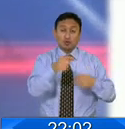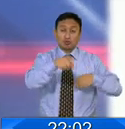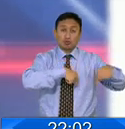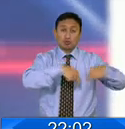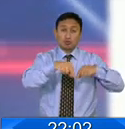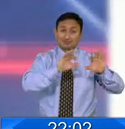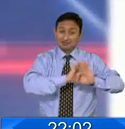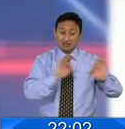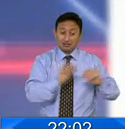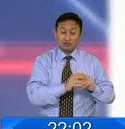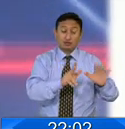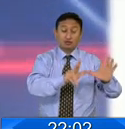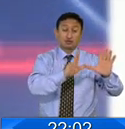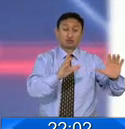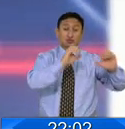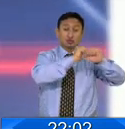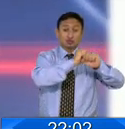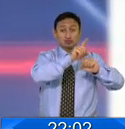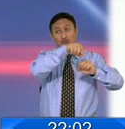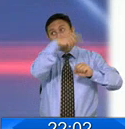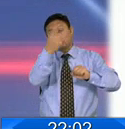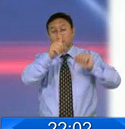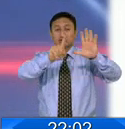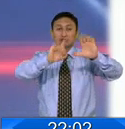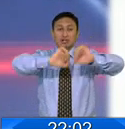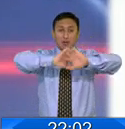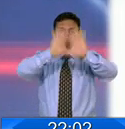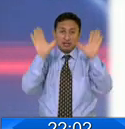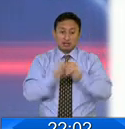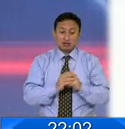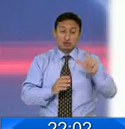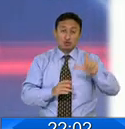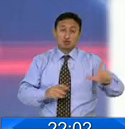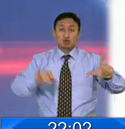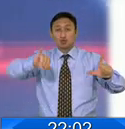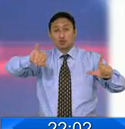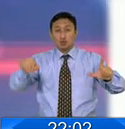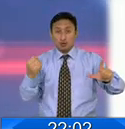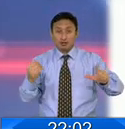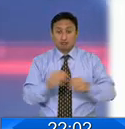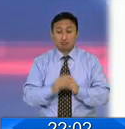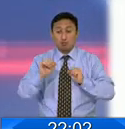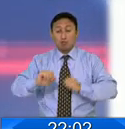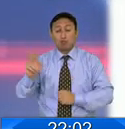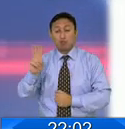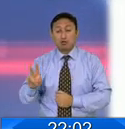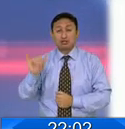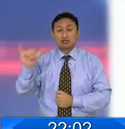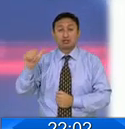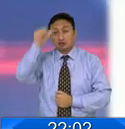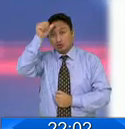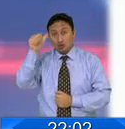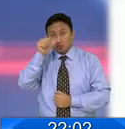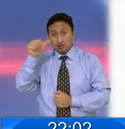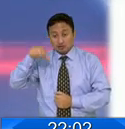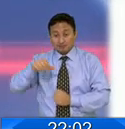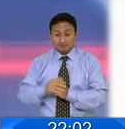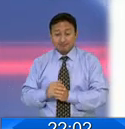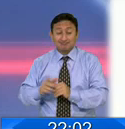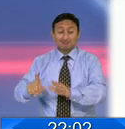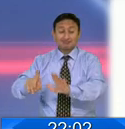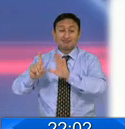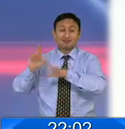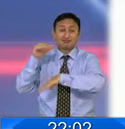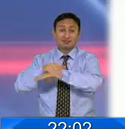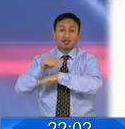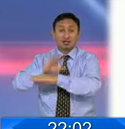peatonal desde las 8 de la noche hasta las 6 de la mañana, esto de lunes a jueves, mientras que viernes, sábado y domingo será desde las 6 de la